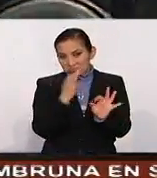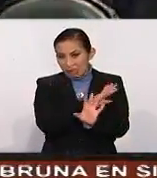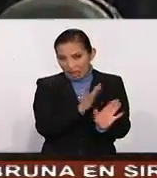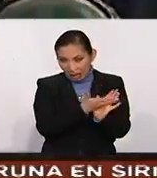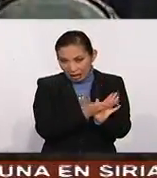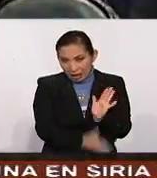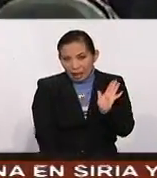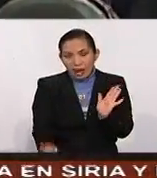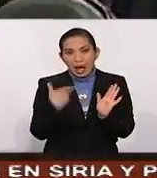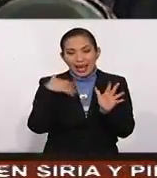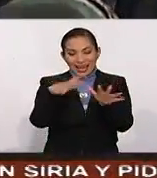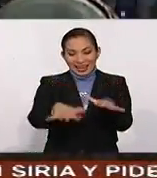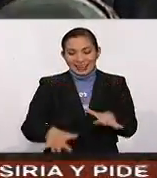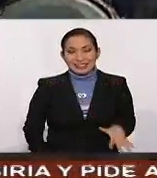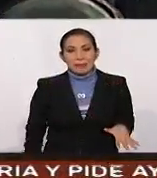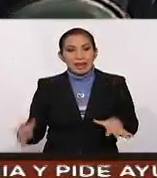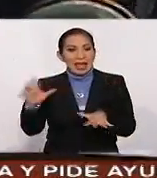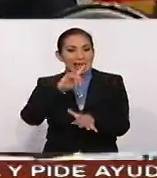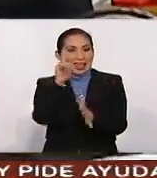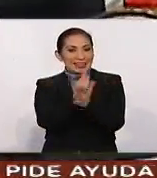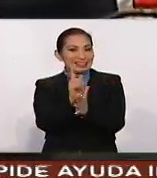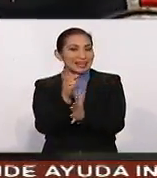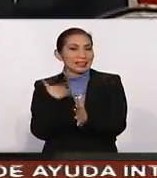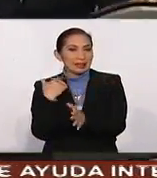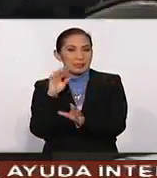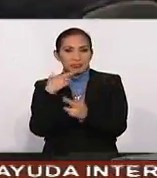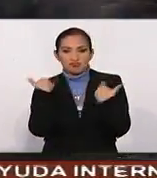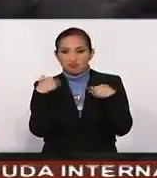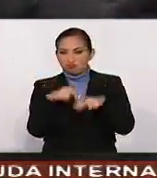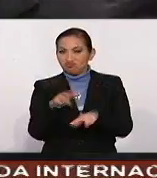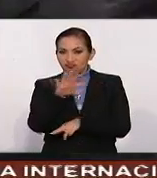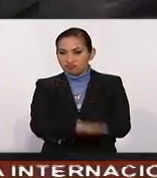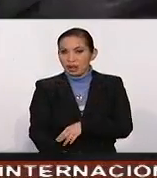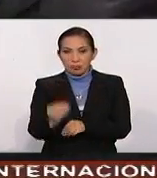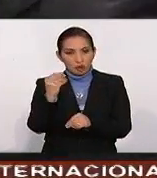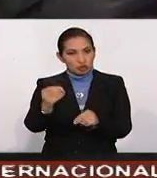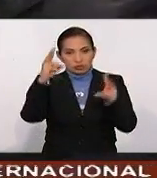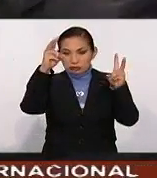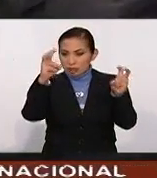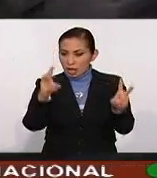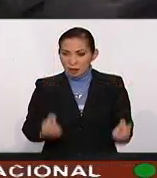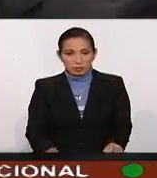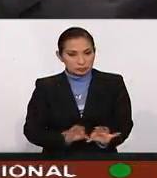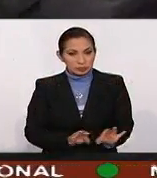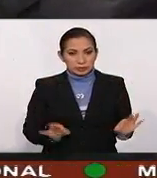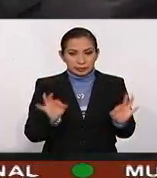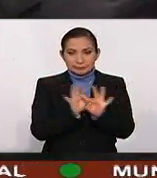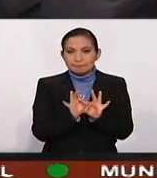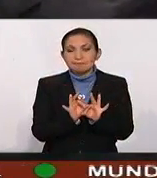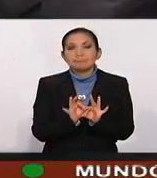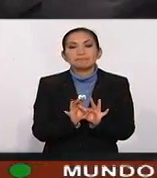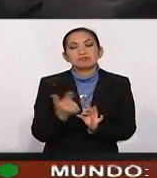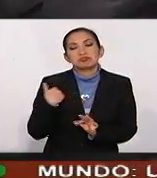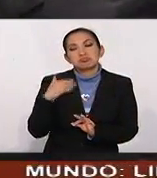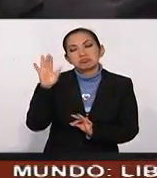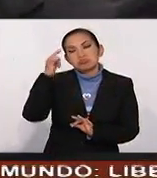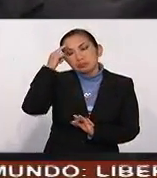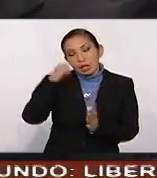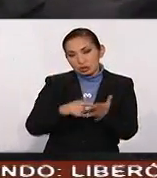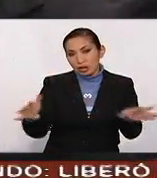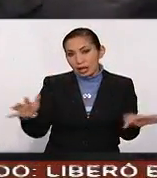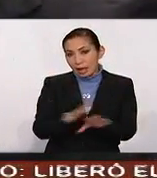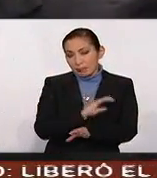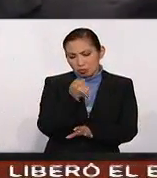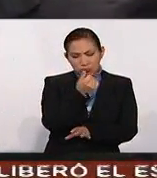una asamblea legislativa que nos representa en muchos temas muy trascendentes, y me parece que todos esos cambios no han